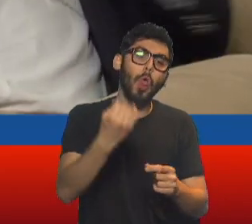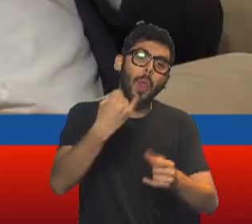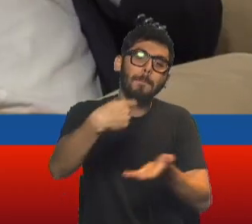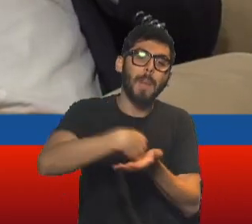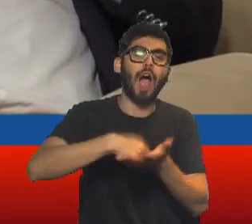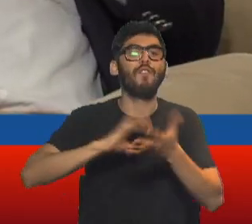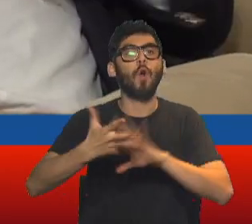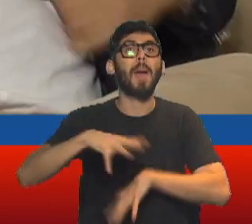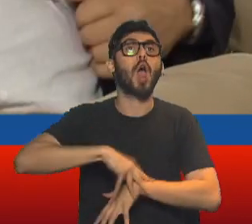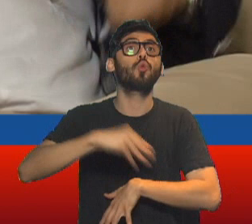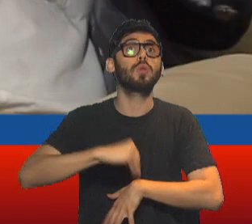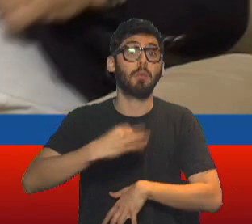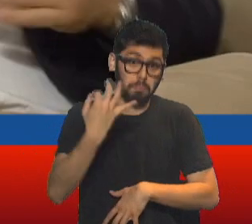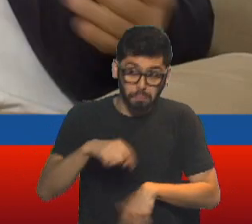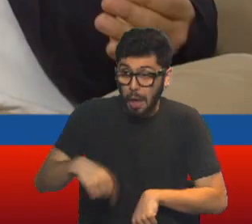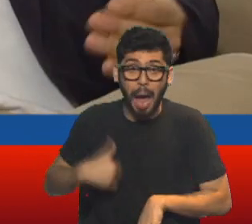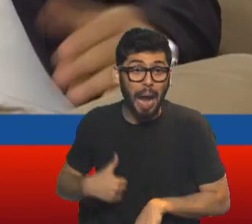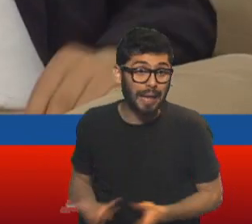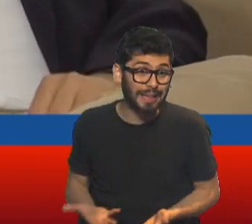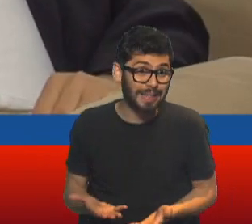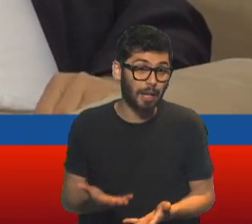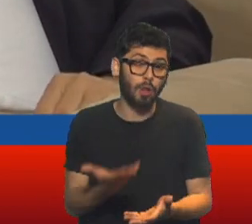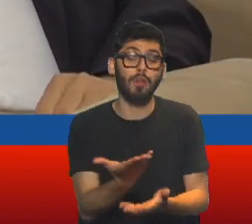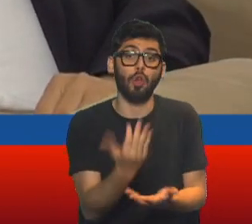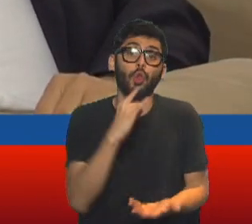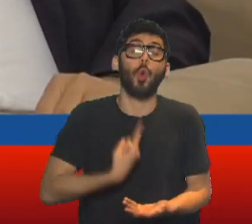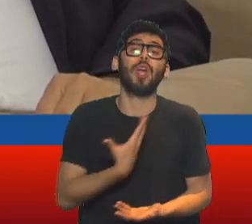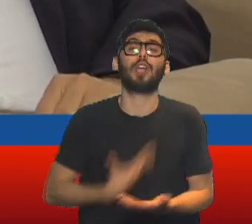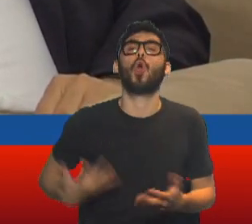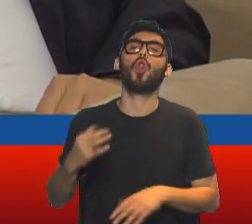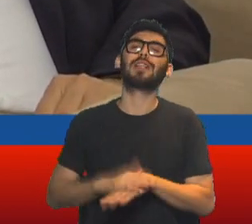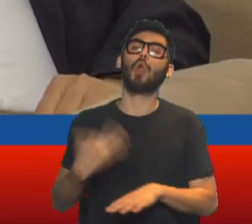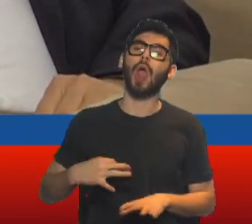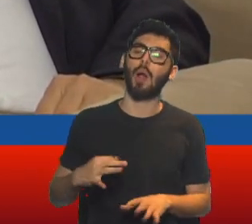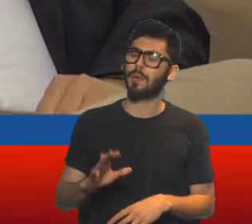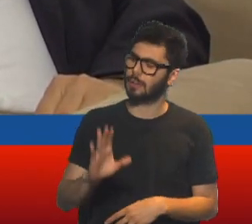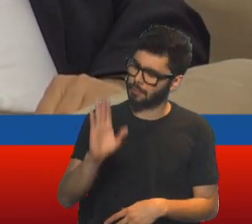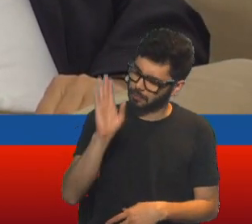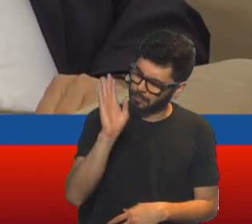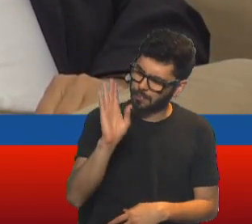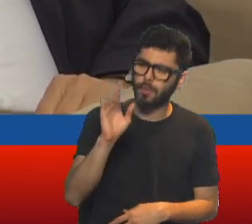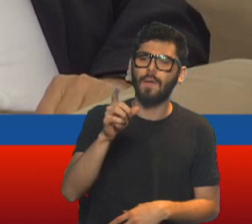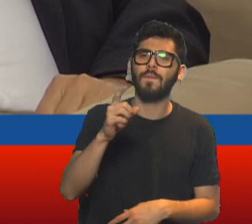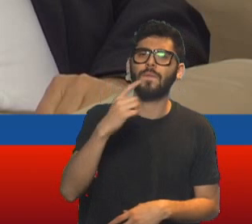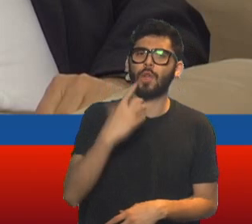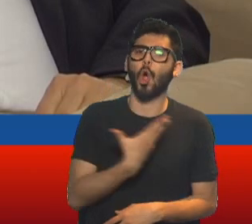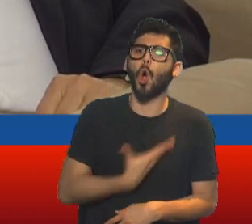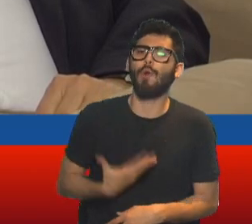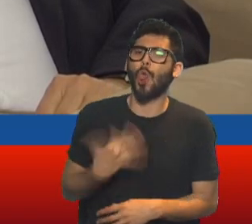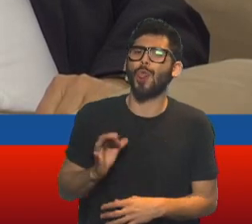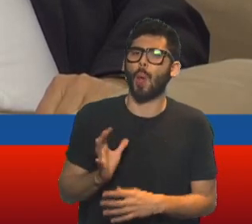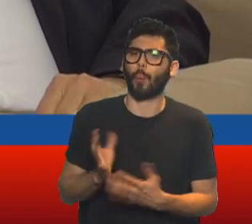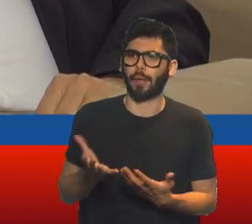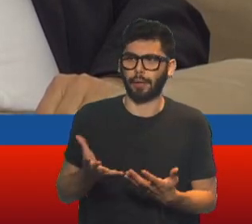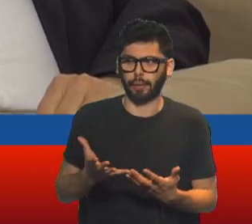Y eso tenemos que hacernos cargo nosotros, como gobierno, como Estado. Está bien, pero el gobierno lo que tiene que hacer es accionar.